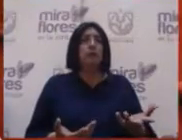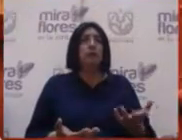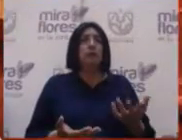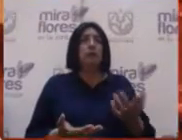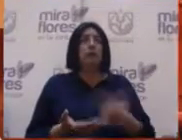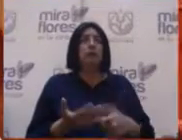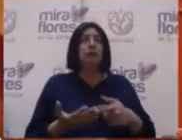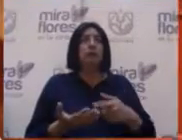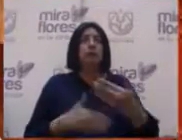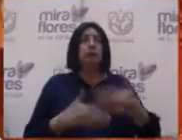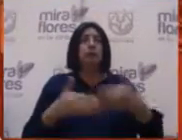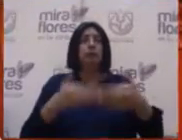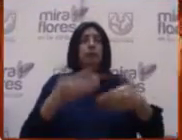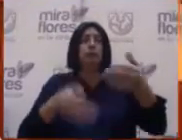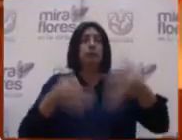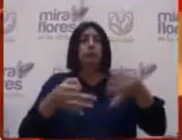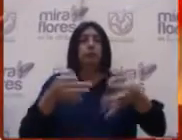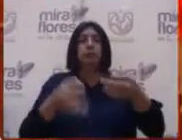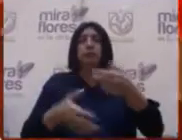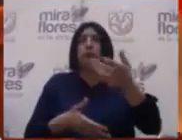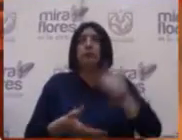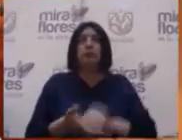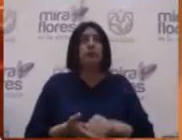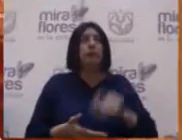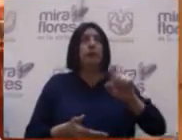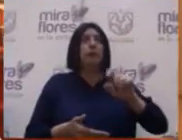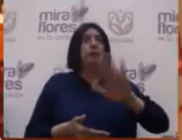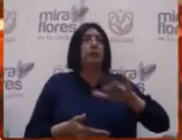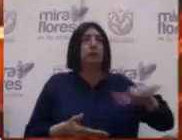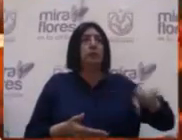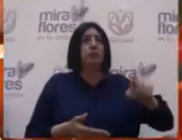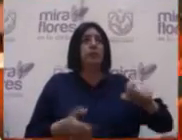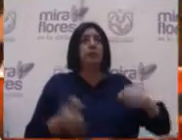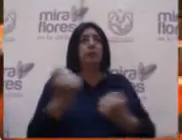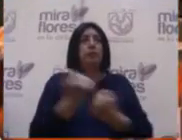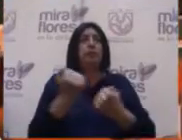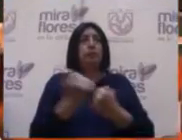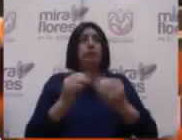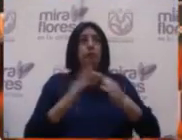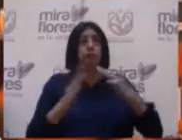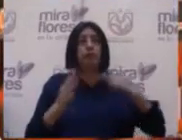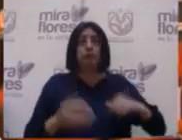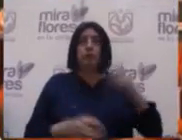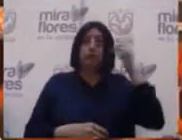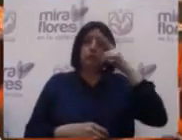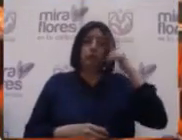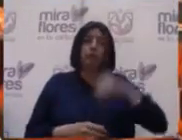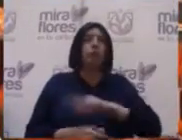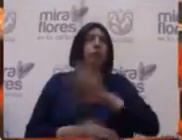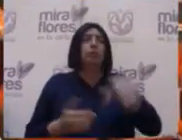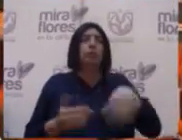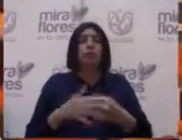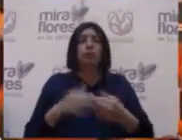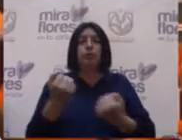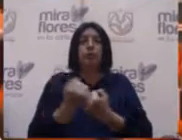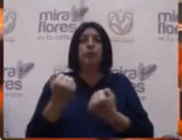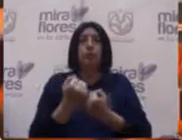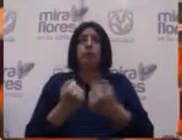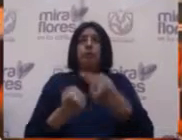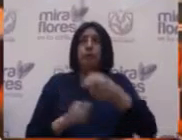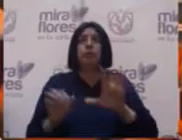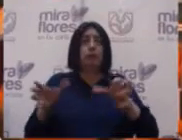los procesos judiciales, creo que este niño necesita el apoyo de la municipalidad. Y es por eso que todos nosotros debemos apoyar esta